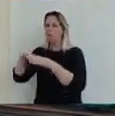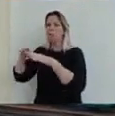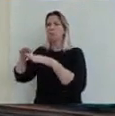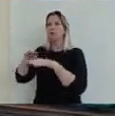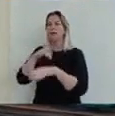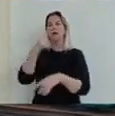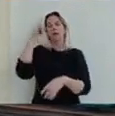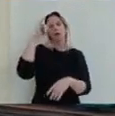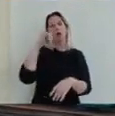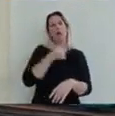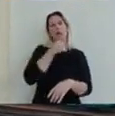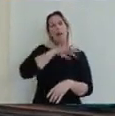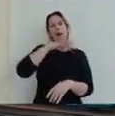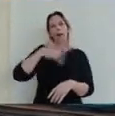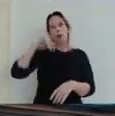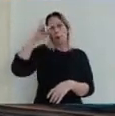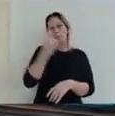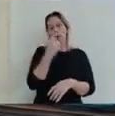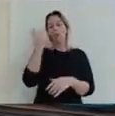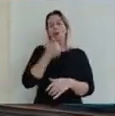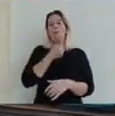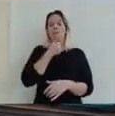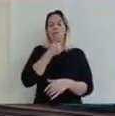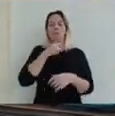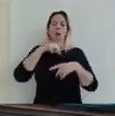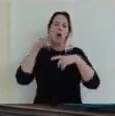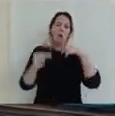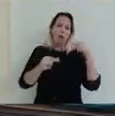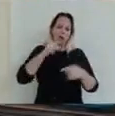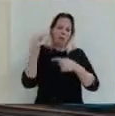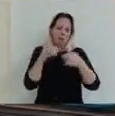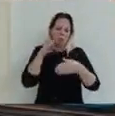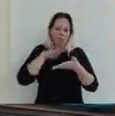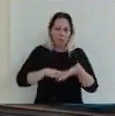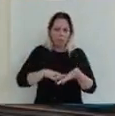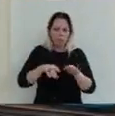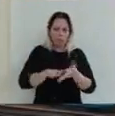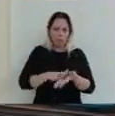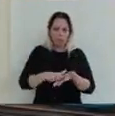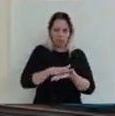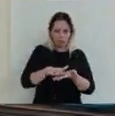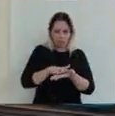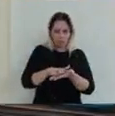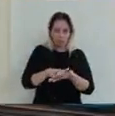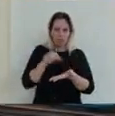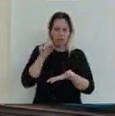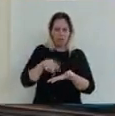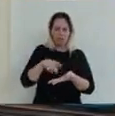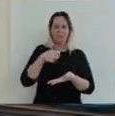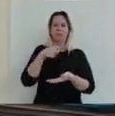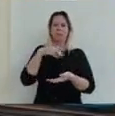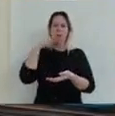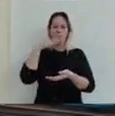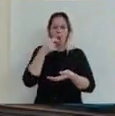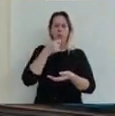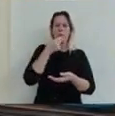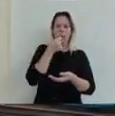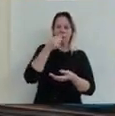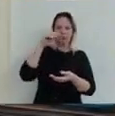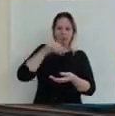el tema del olor y del sabor muchas veces en el agua se siente por la presencia de estas algas. Lo que nos